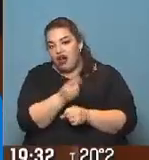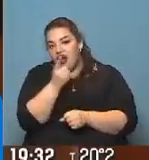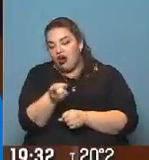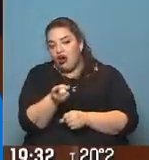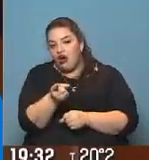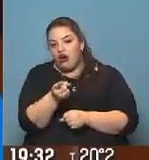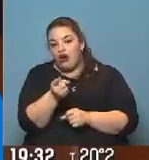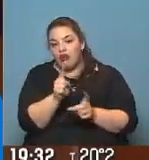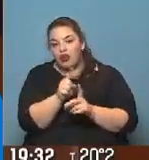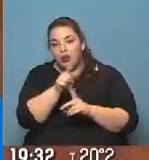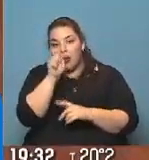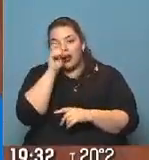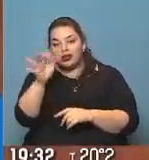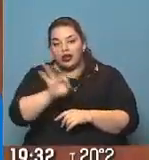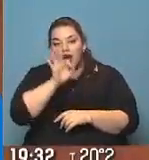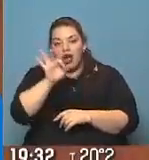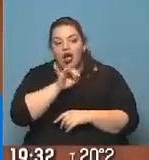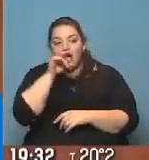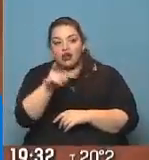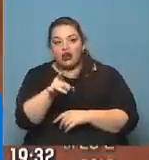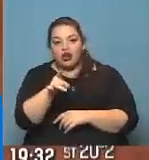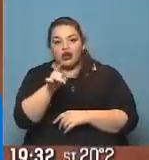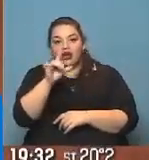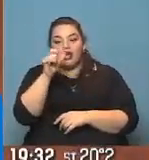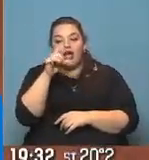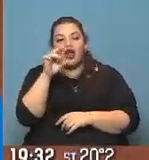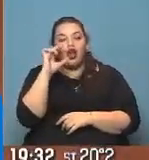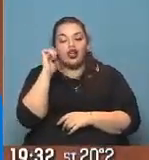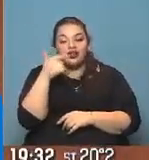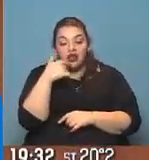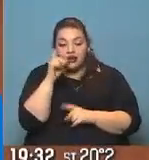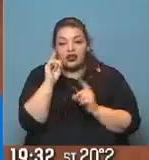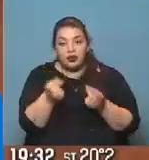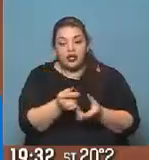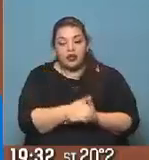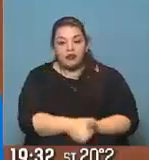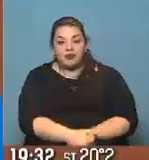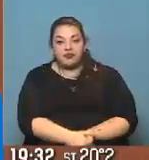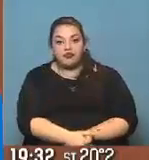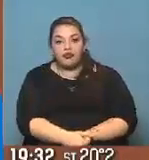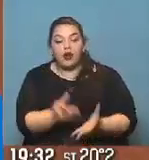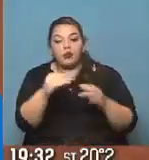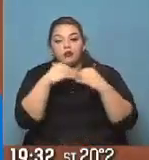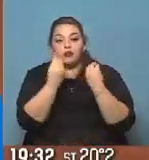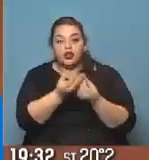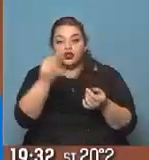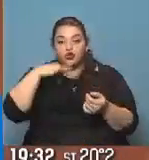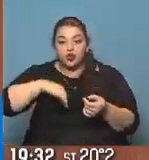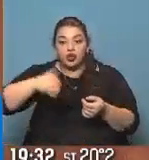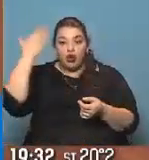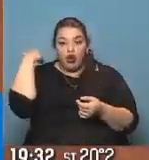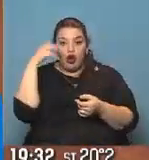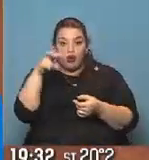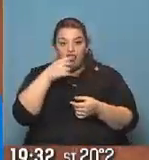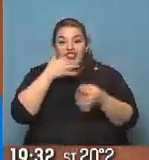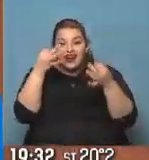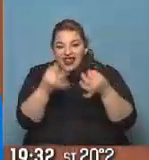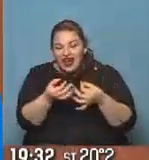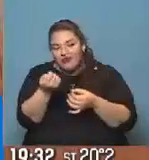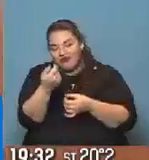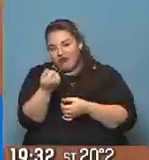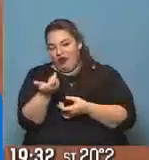había trabajado 25 años en calorías, y entonces la tasa de sustitución, el porcentaje del salario que cobraba como jubilado era realmente muy baja,